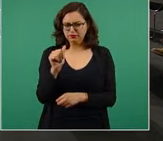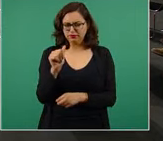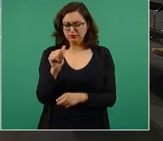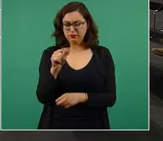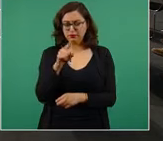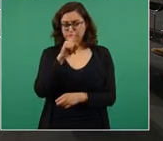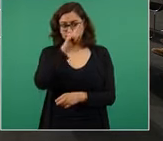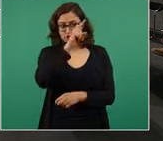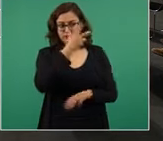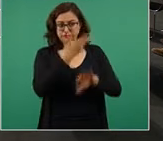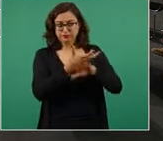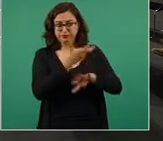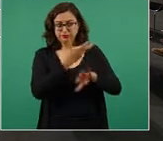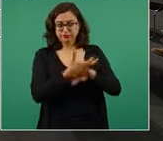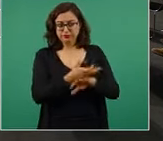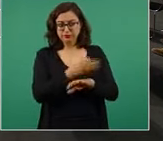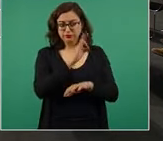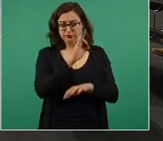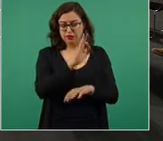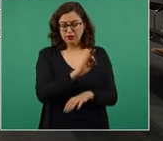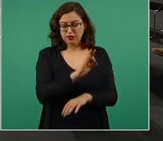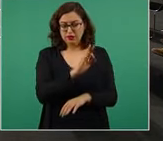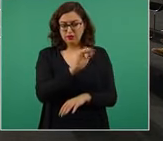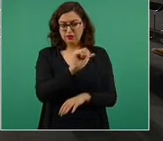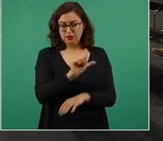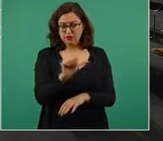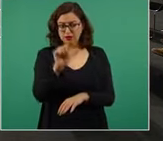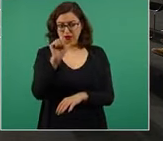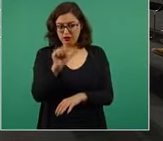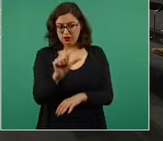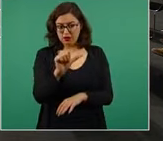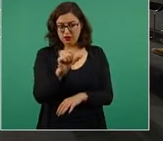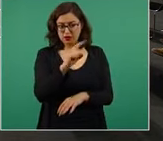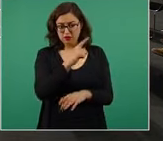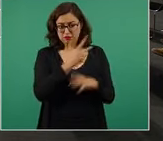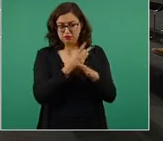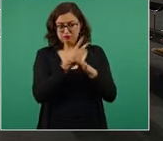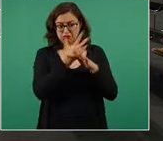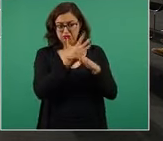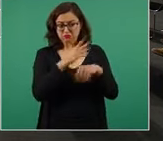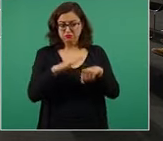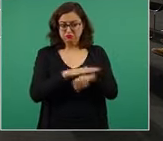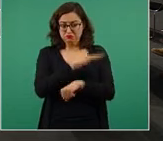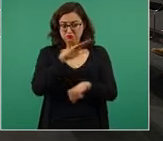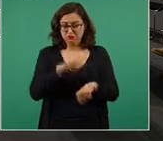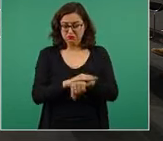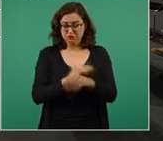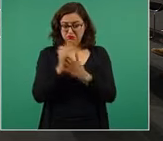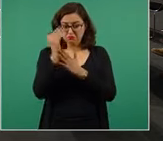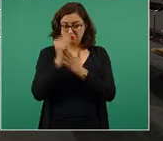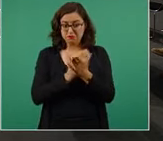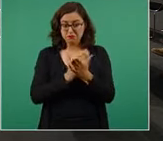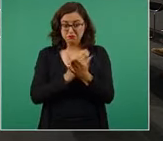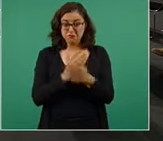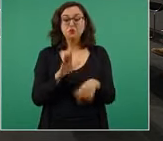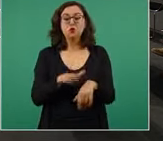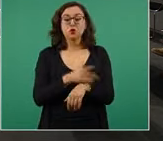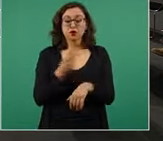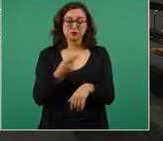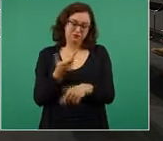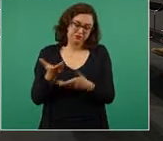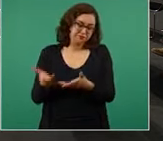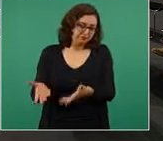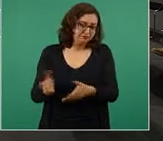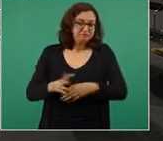Estados Unidos, la FAA de Estados Unidos, está hablando de una calificación baja, ahí están los